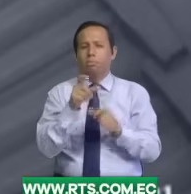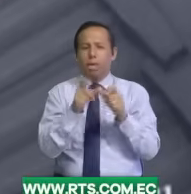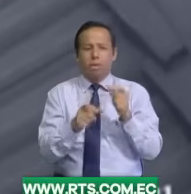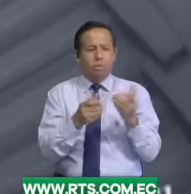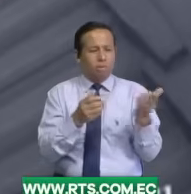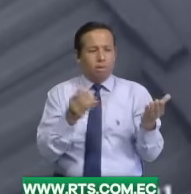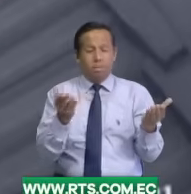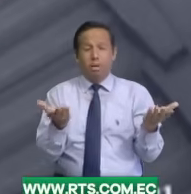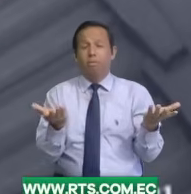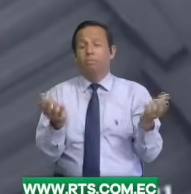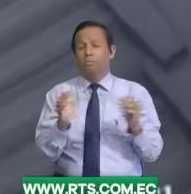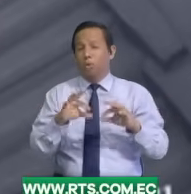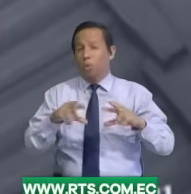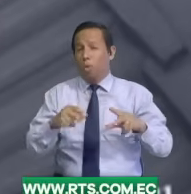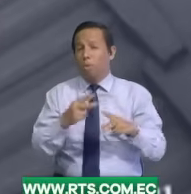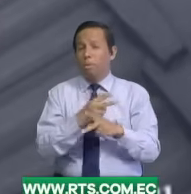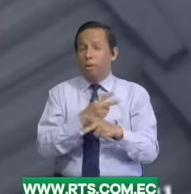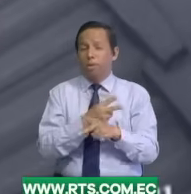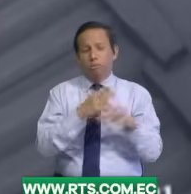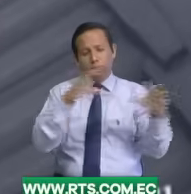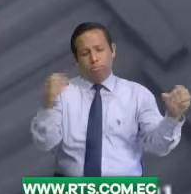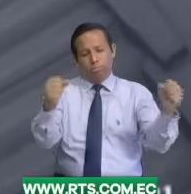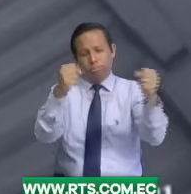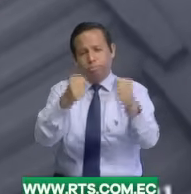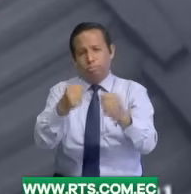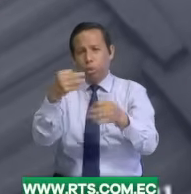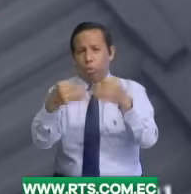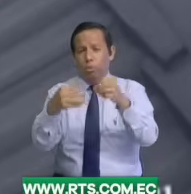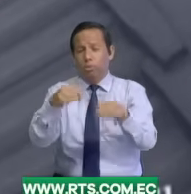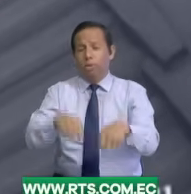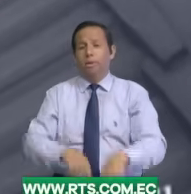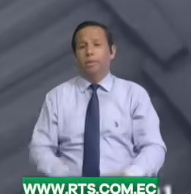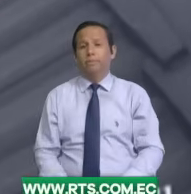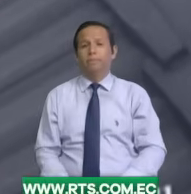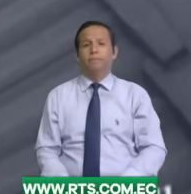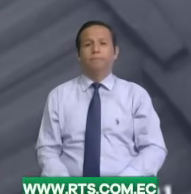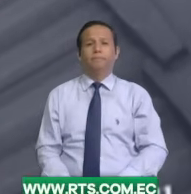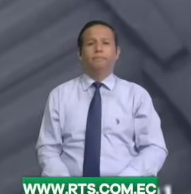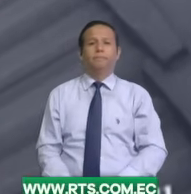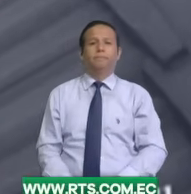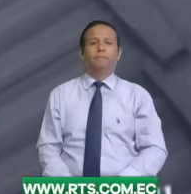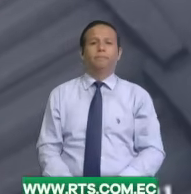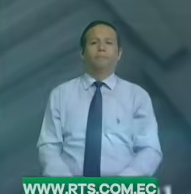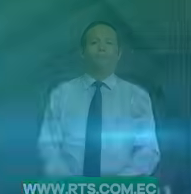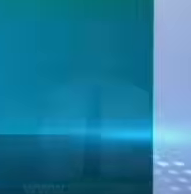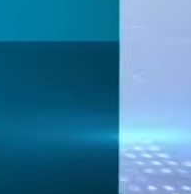los implicados. Informó José Morales.